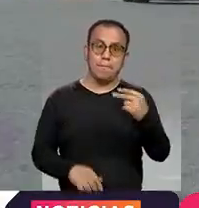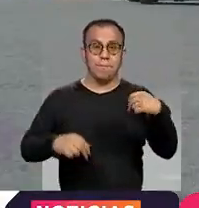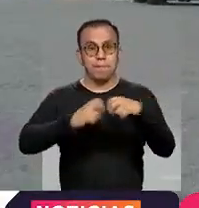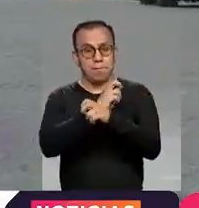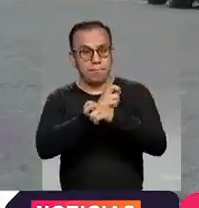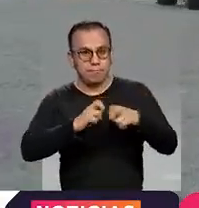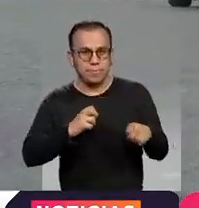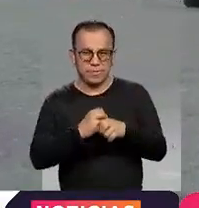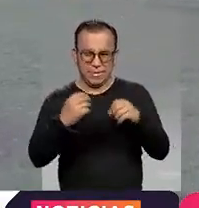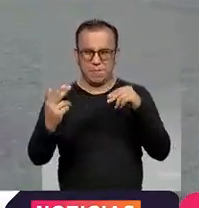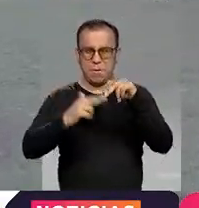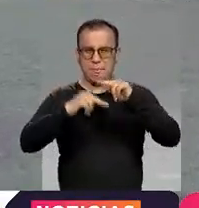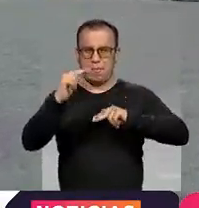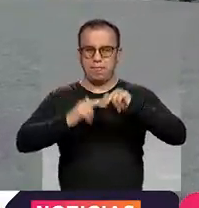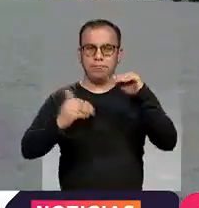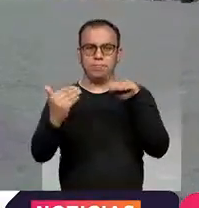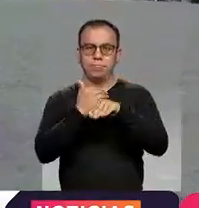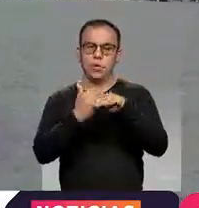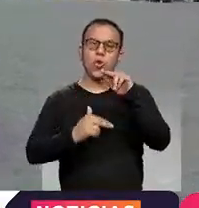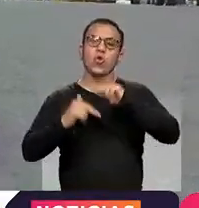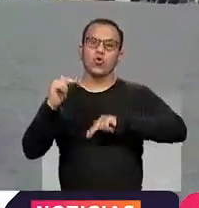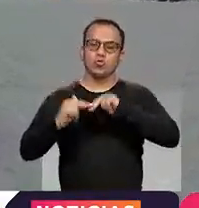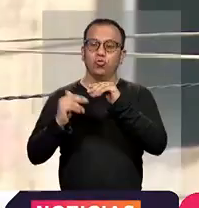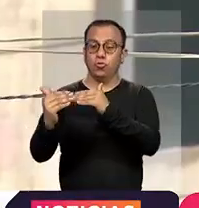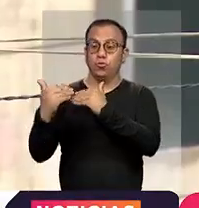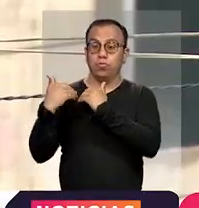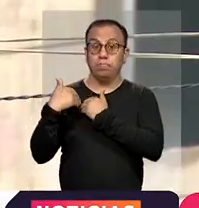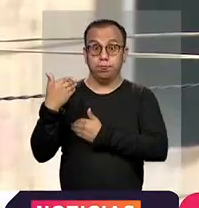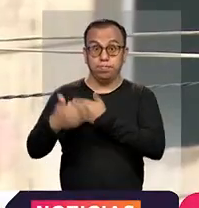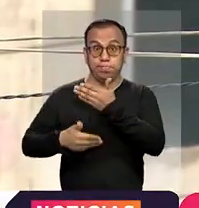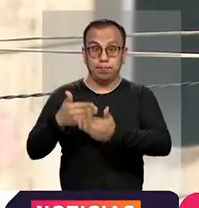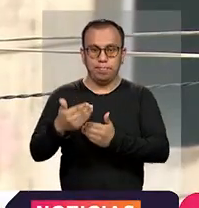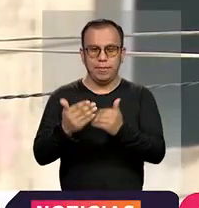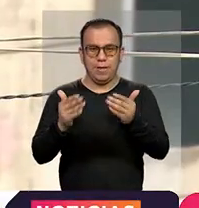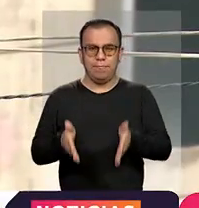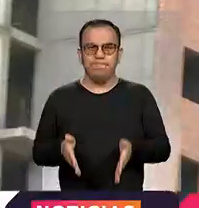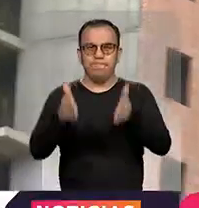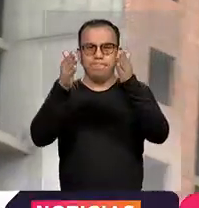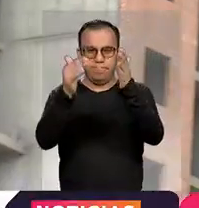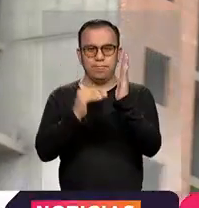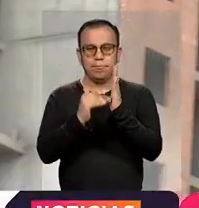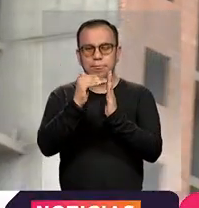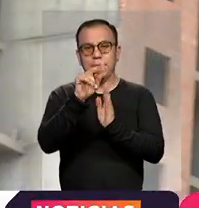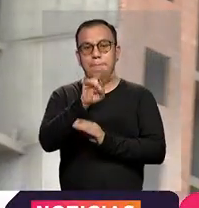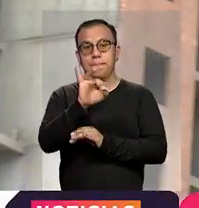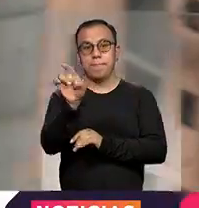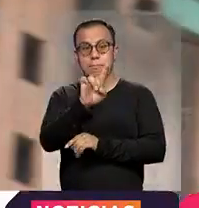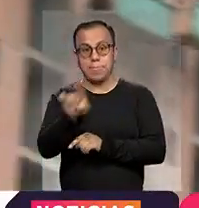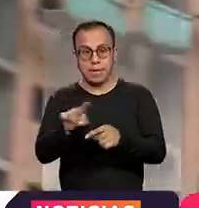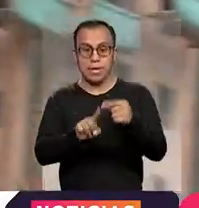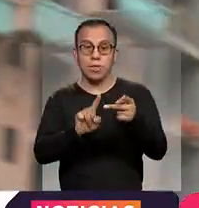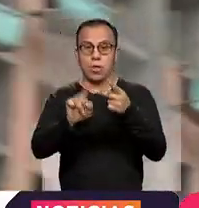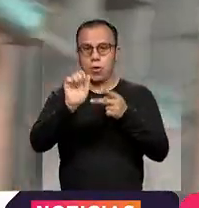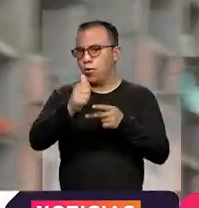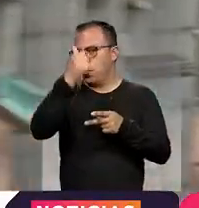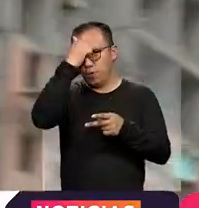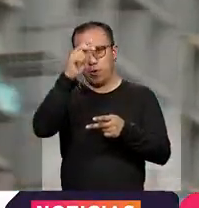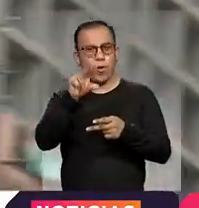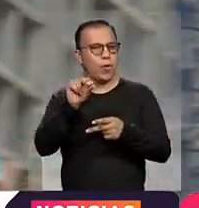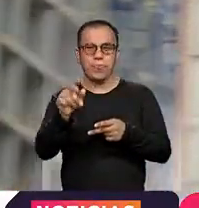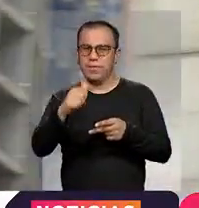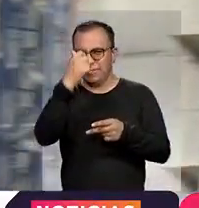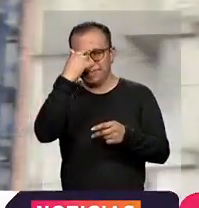vías de penetración por parte de los constructores para la construcción de viviendas de interés social y de vivienda de interés prioritario